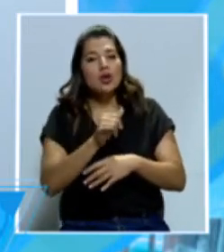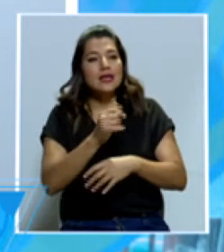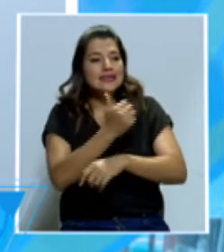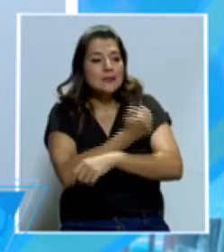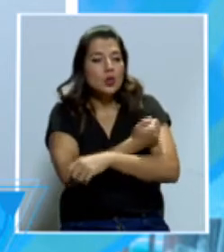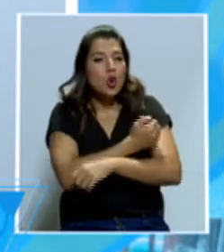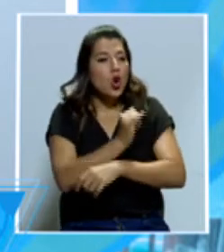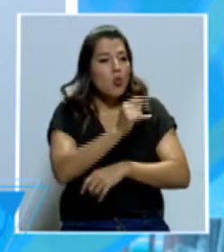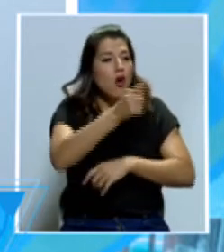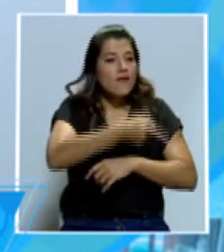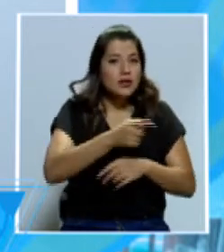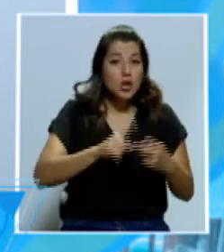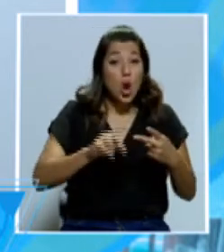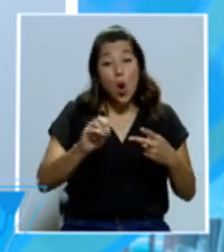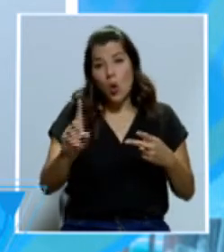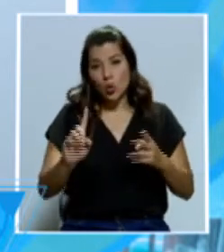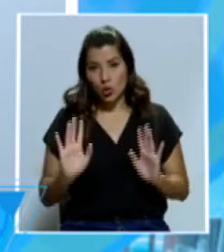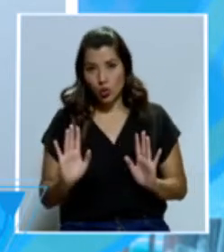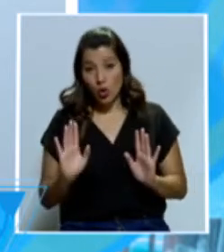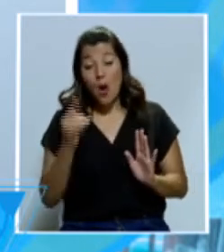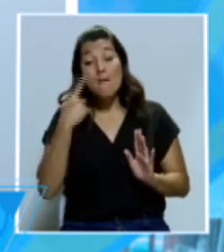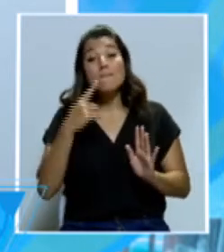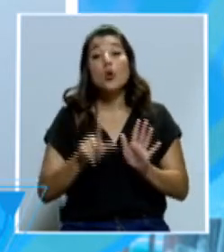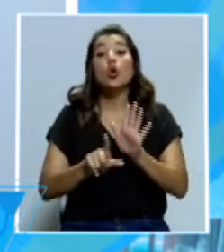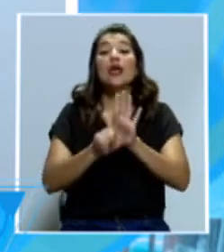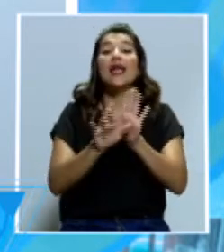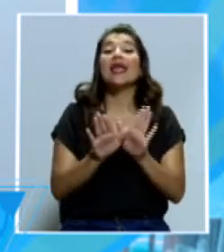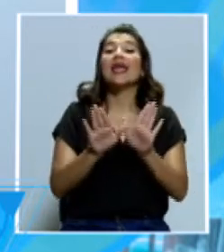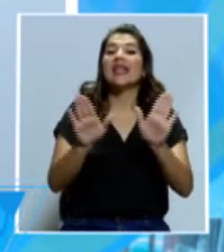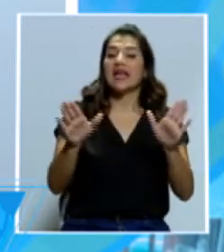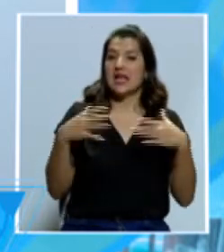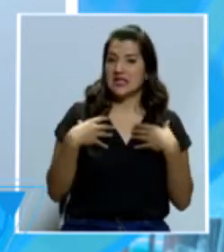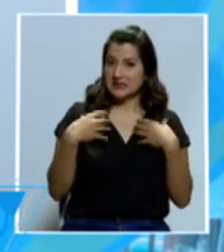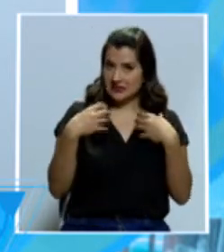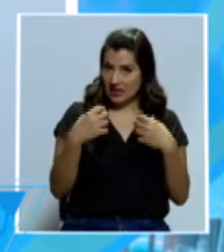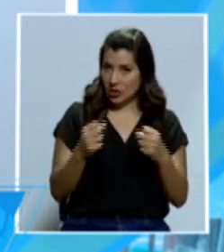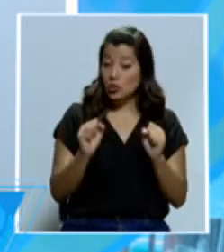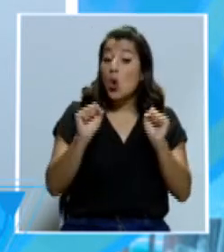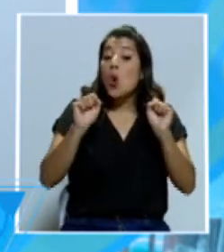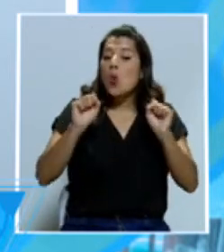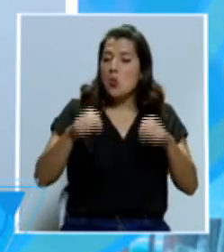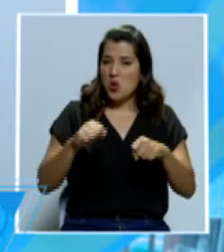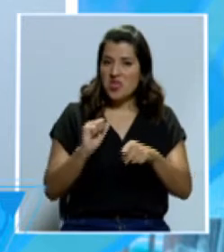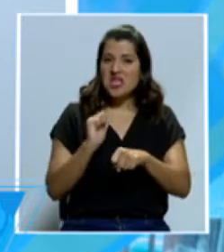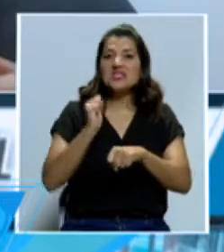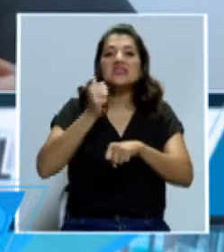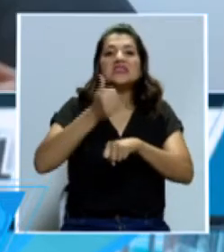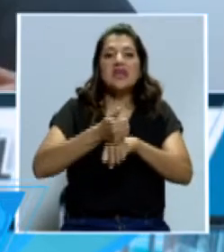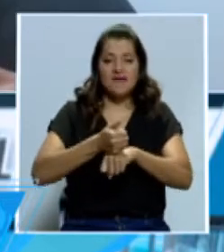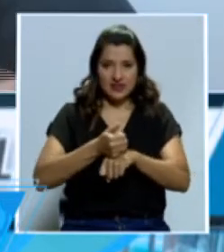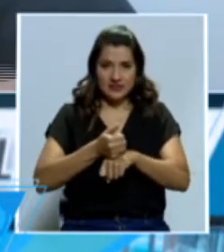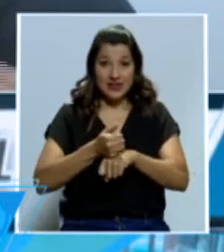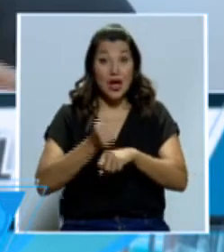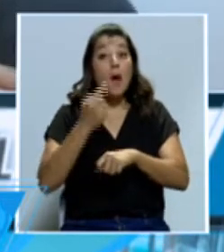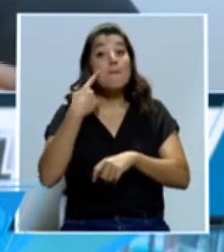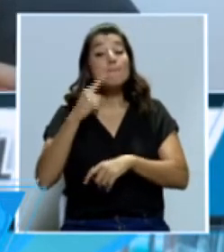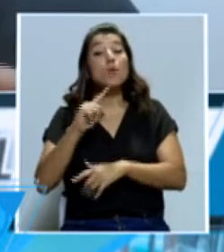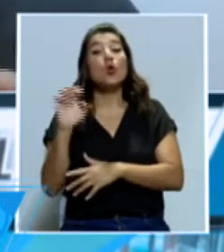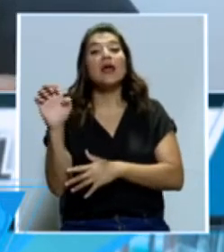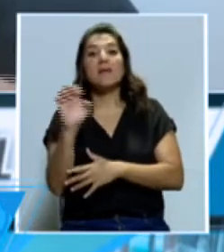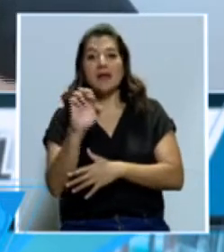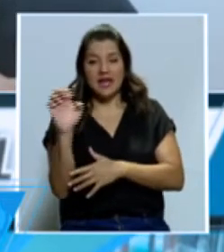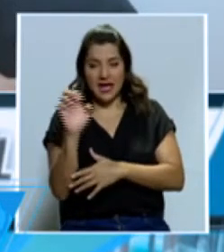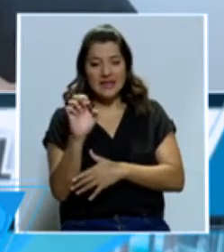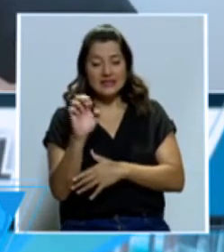Marta, por Ley General de Salud se podría establecer en una condición de emergencia como esta